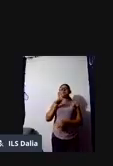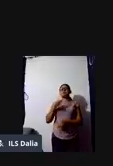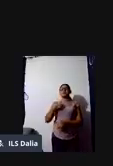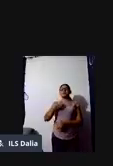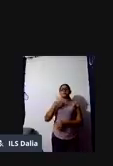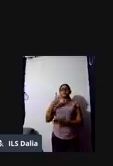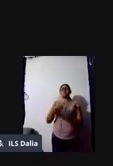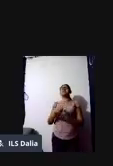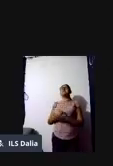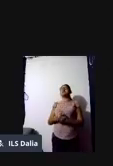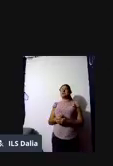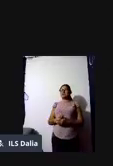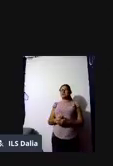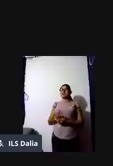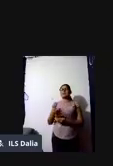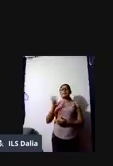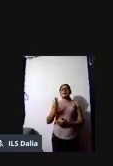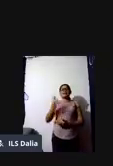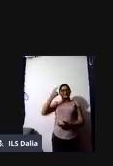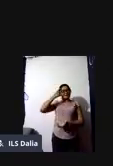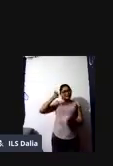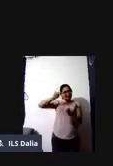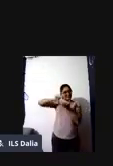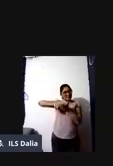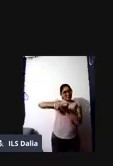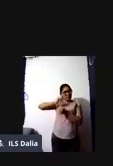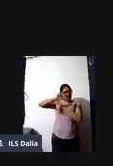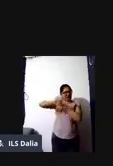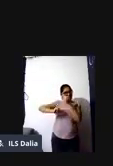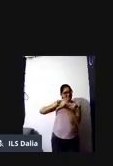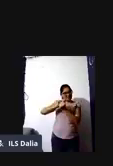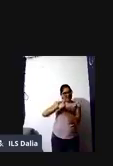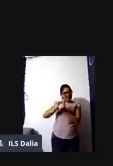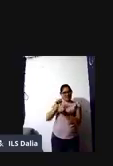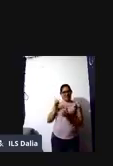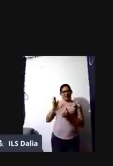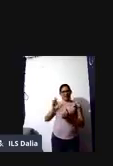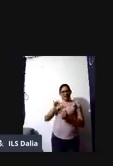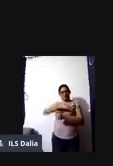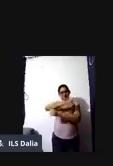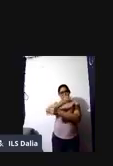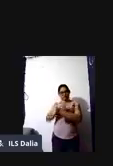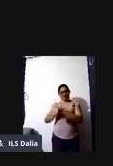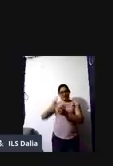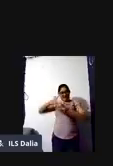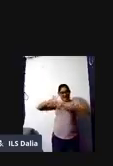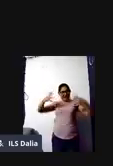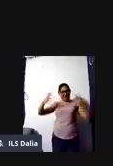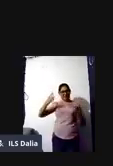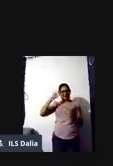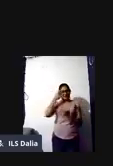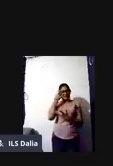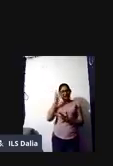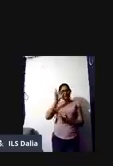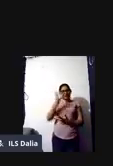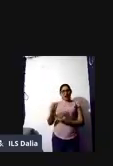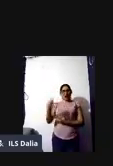estoy alimentando a mi vallenota. Miedo o culpa, que es lo que les decía, ¿no? Esta